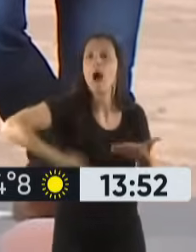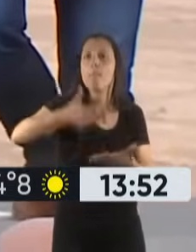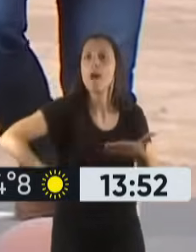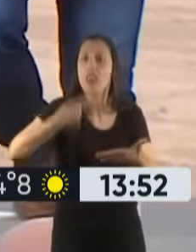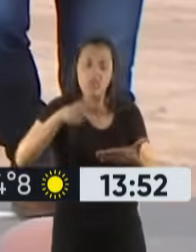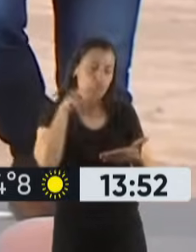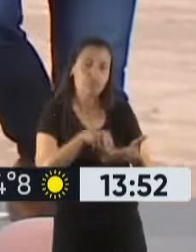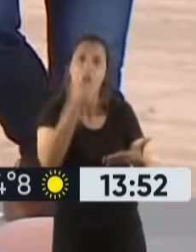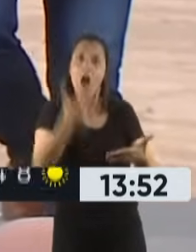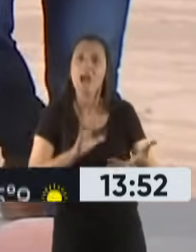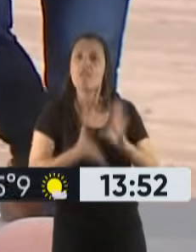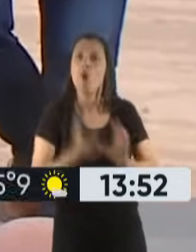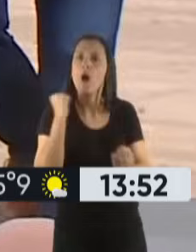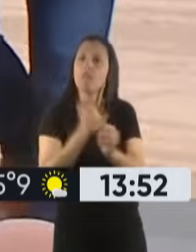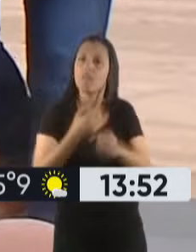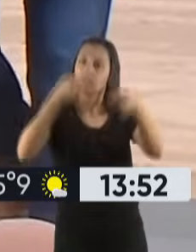para llevar adelante,